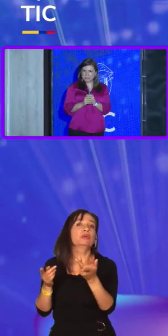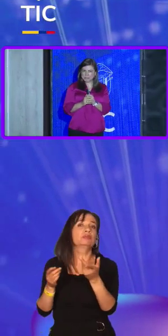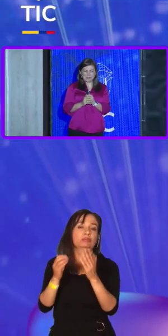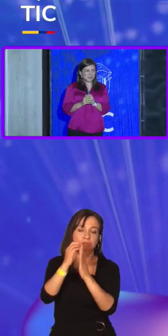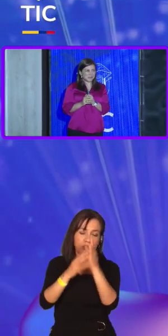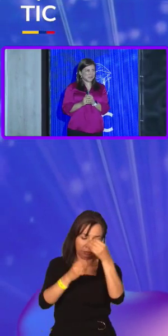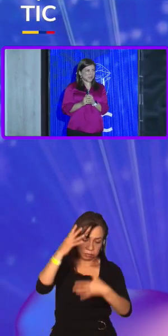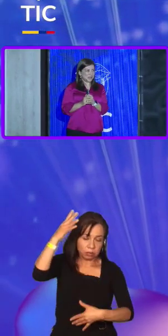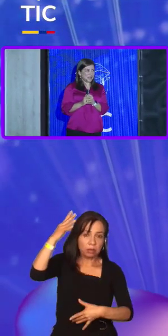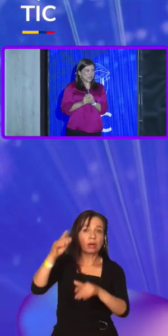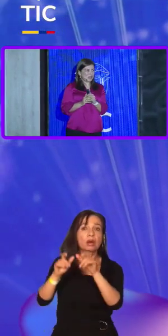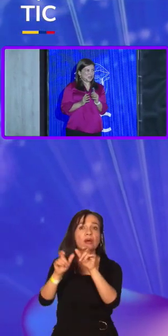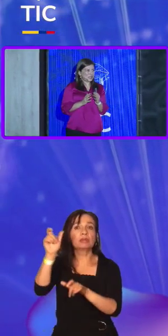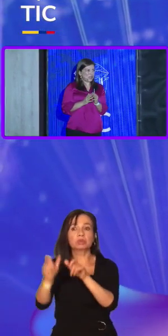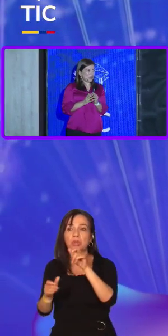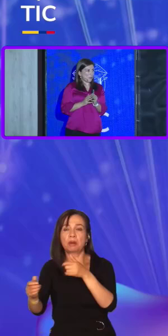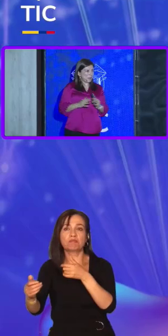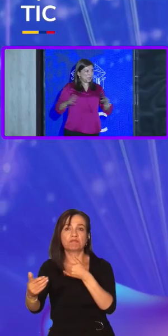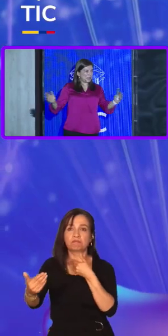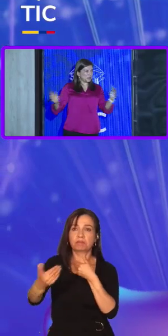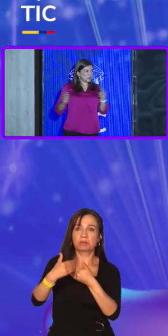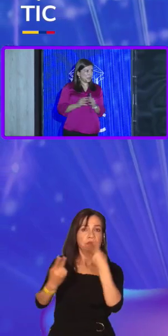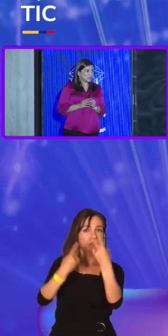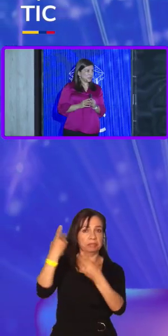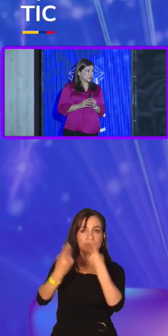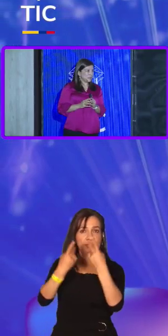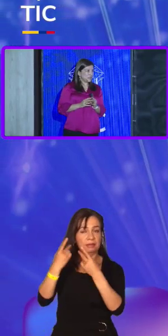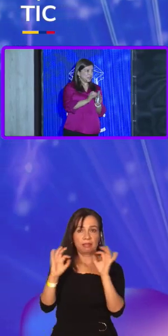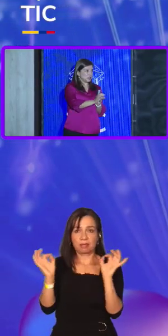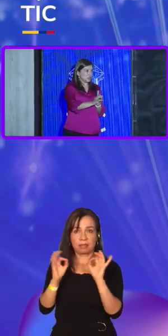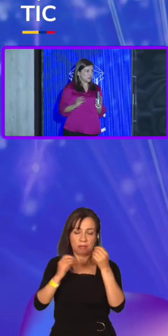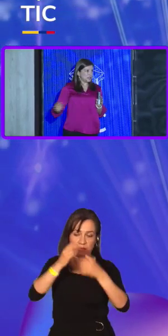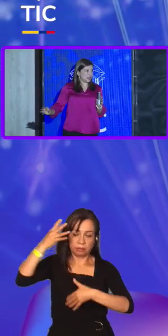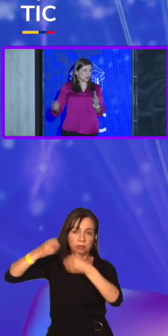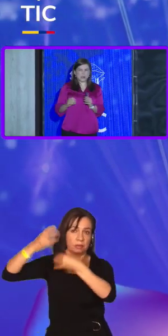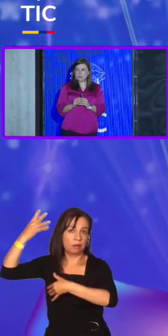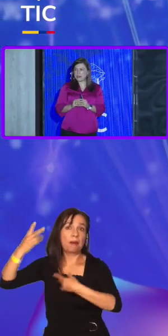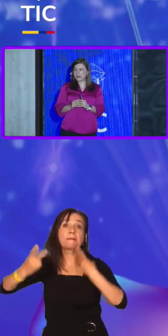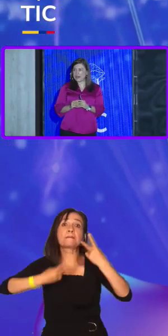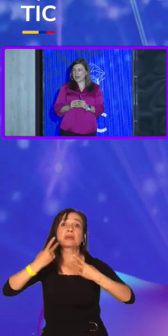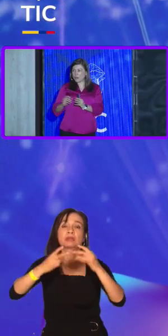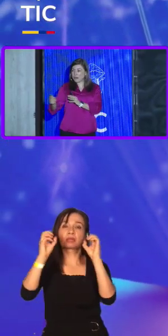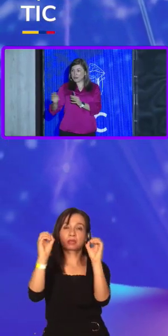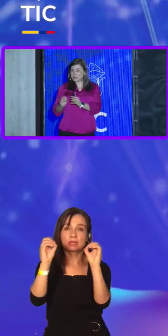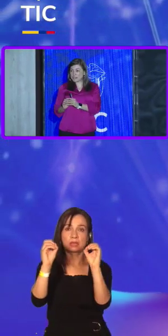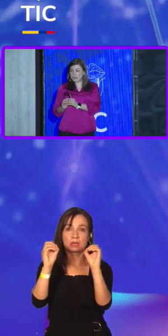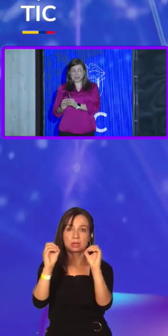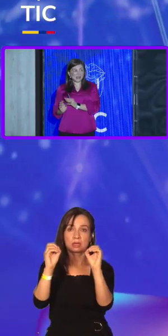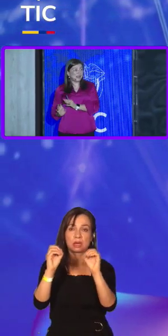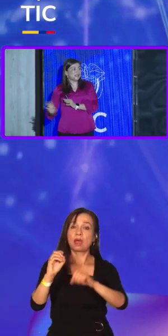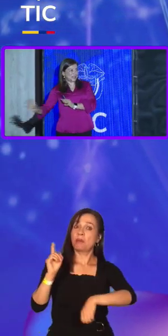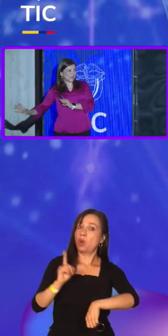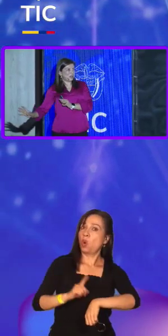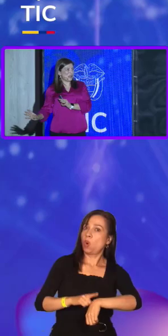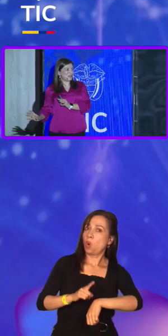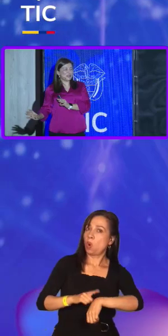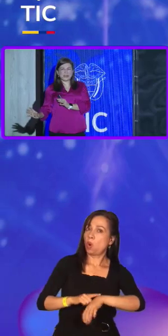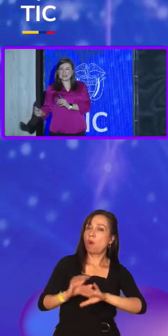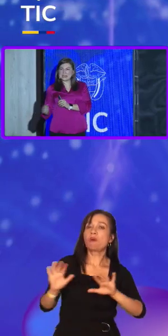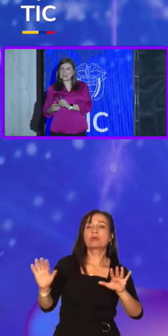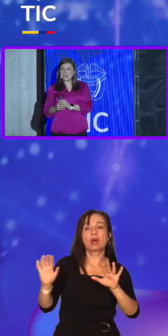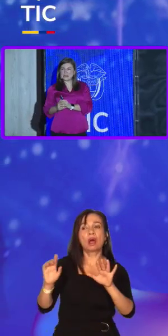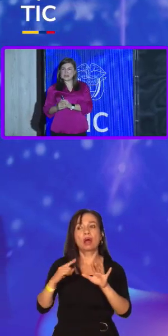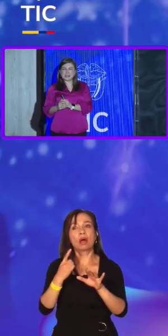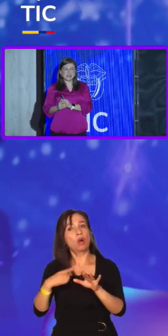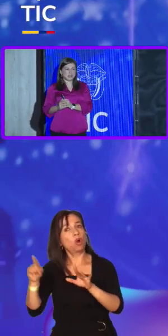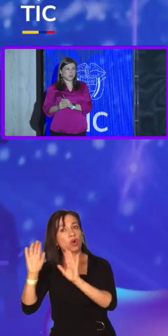visitó, ¿verdad? Entonces, tengo 1,000 datos que dicen visitación cero, pero a una hora específica ya tengo